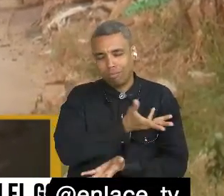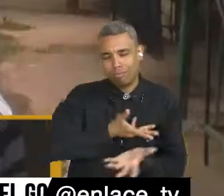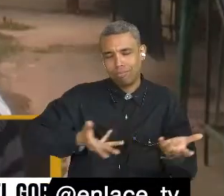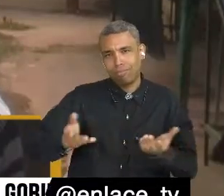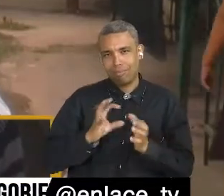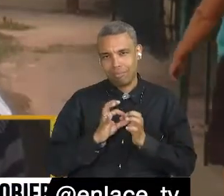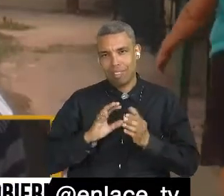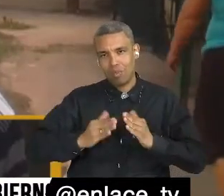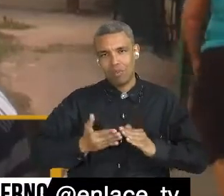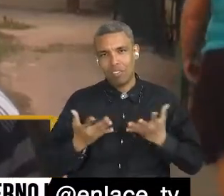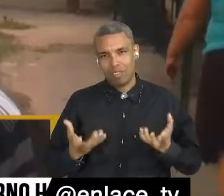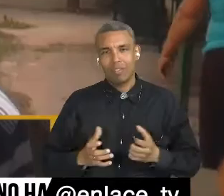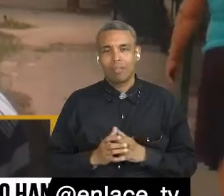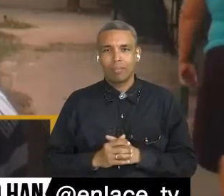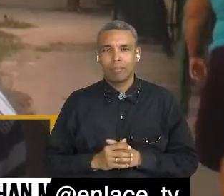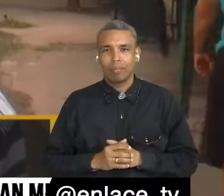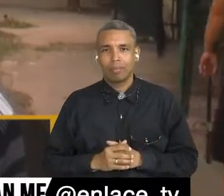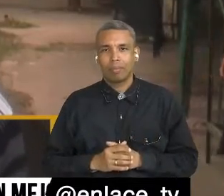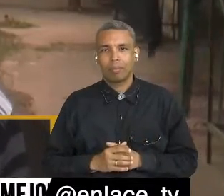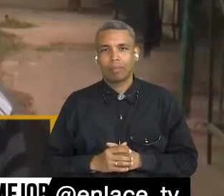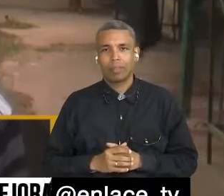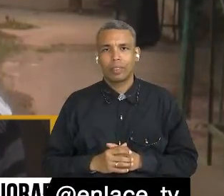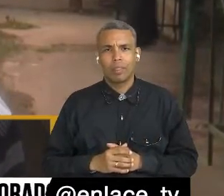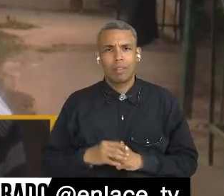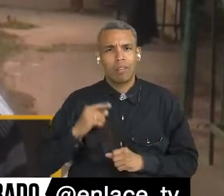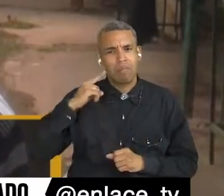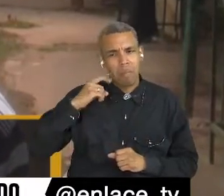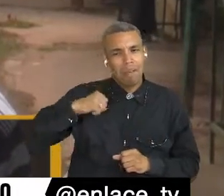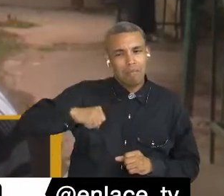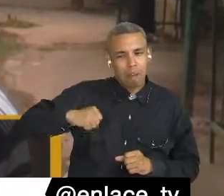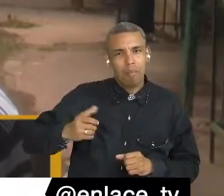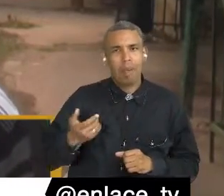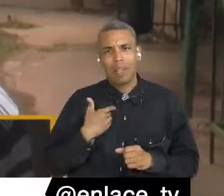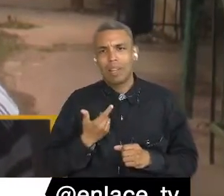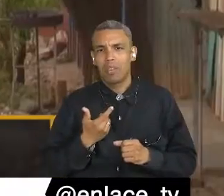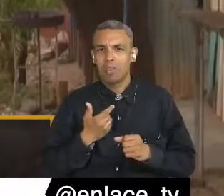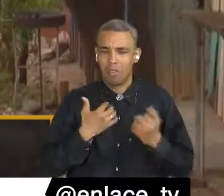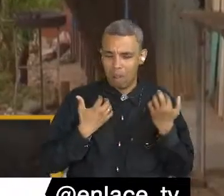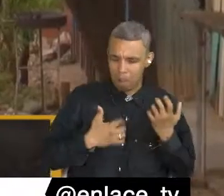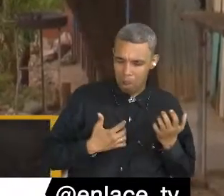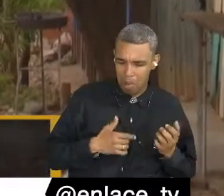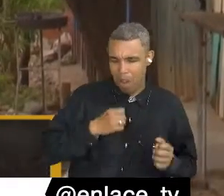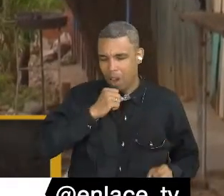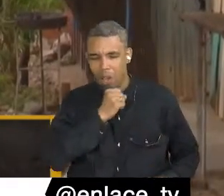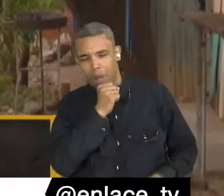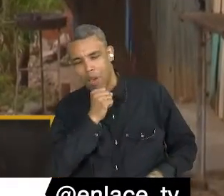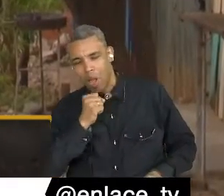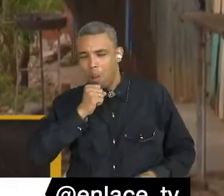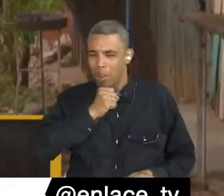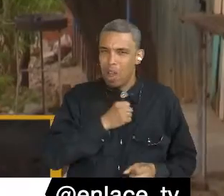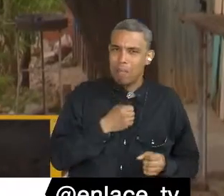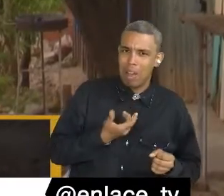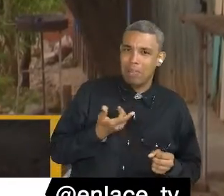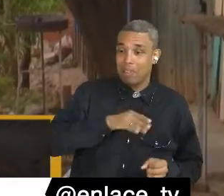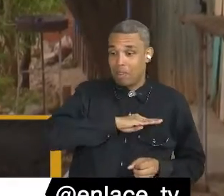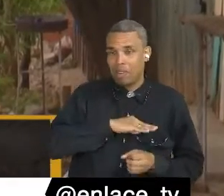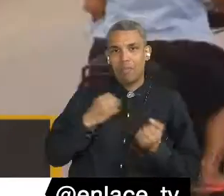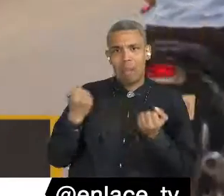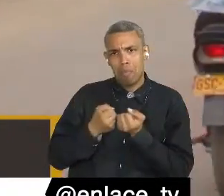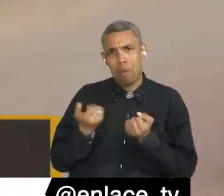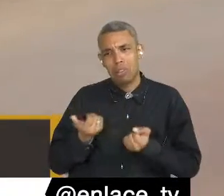Viene con la tarima, el sonido, pues tenemos, viene unos grupos, un grupo musical también apoyado por la administración,